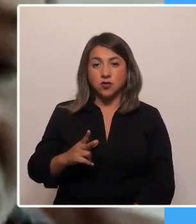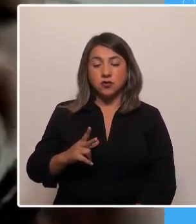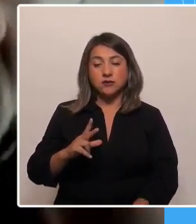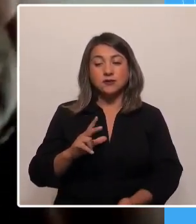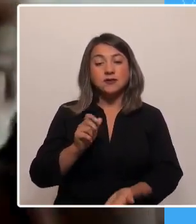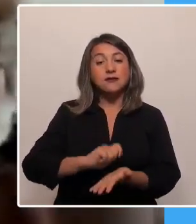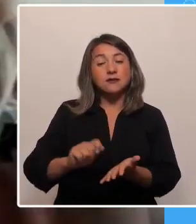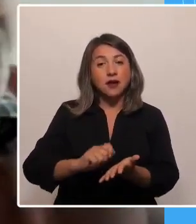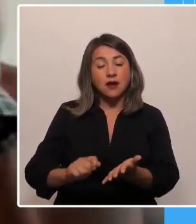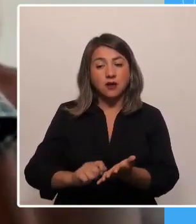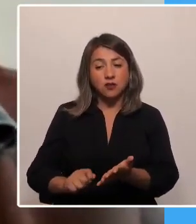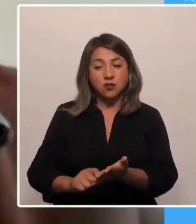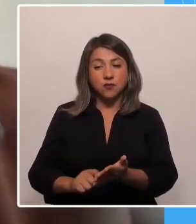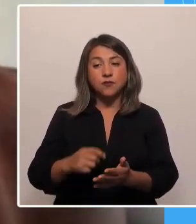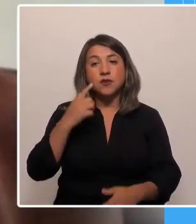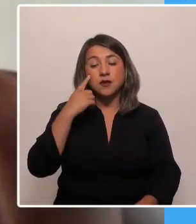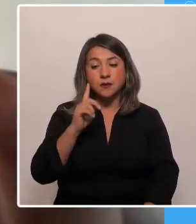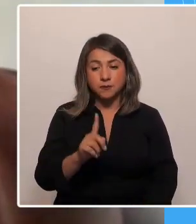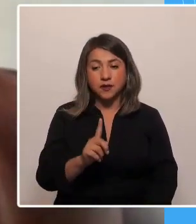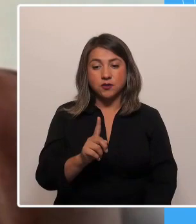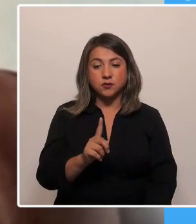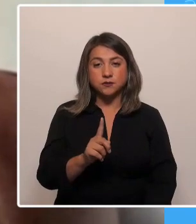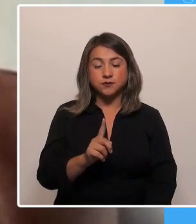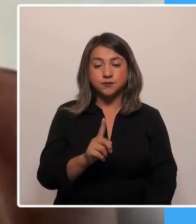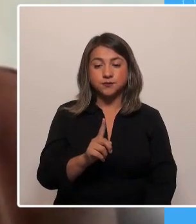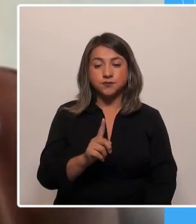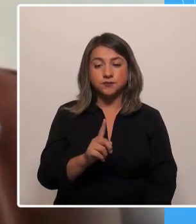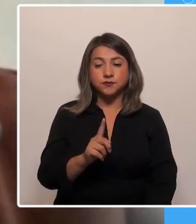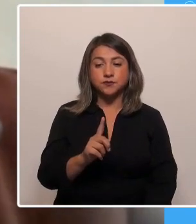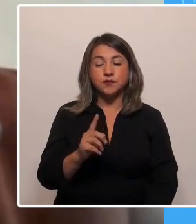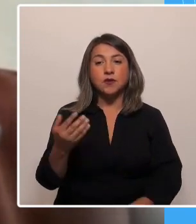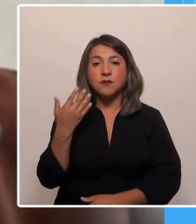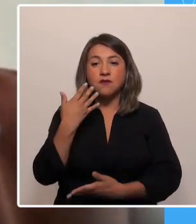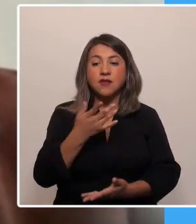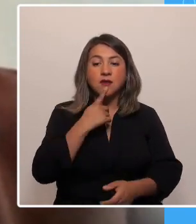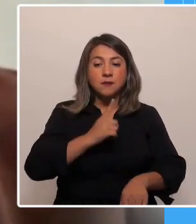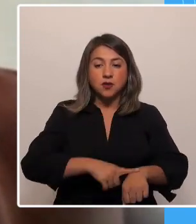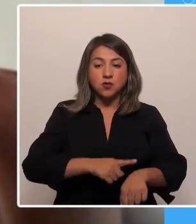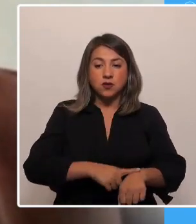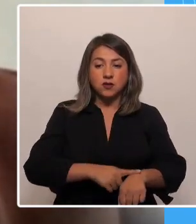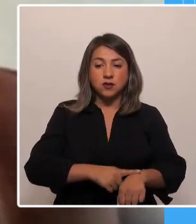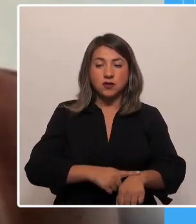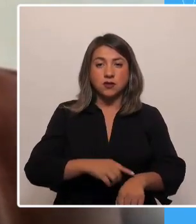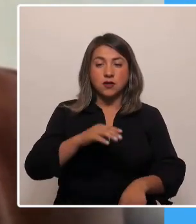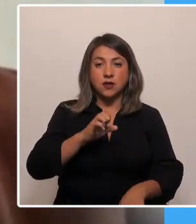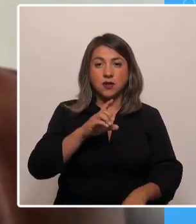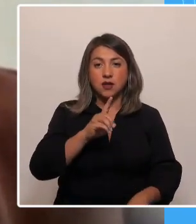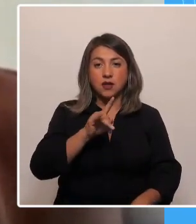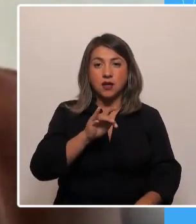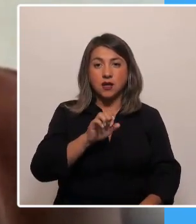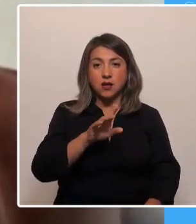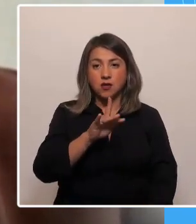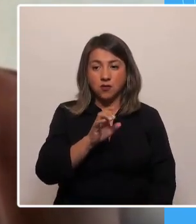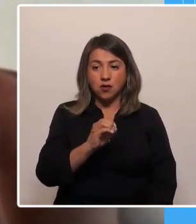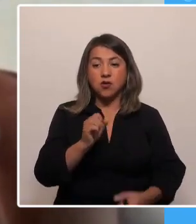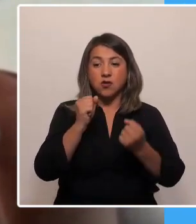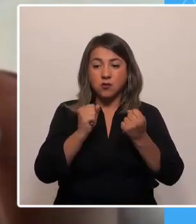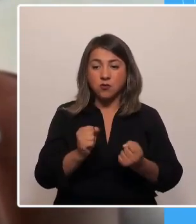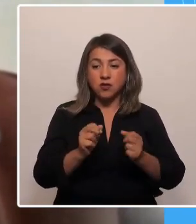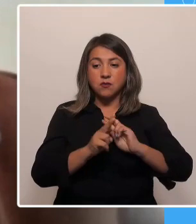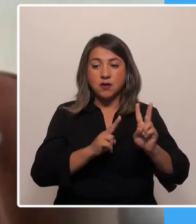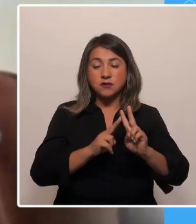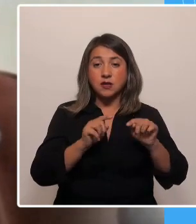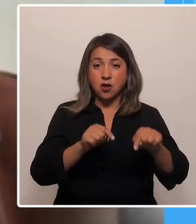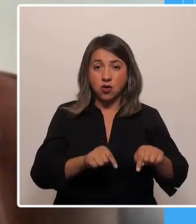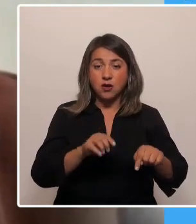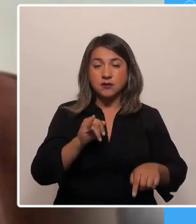señor secretario, pero me iba a dar sus minutos también el convencional Eduardo Castillo. No sé si lo podemos solucionar en este instante. Sí,